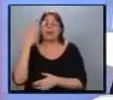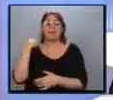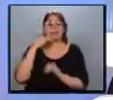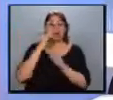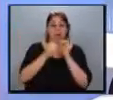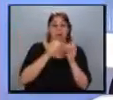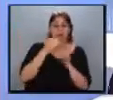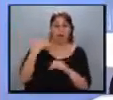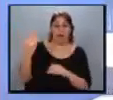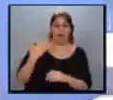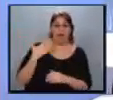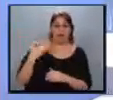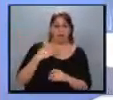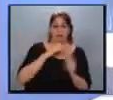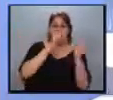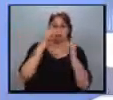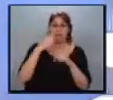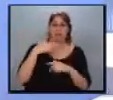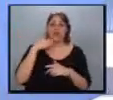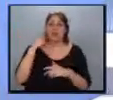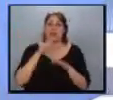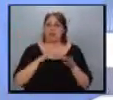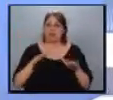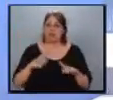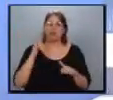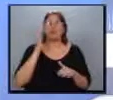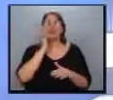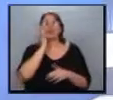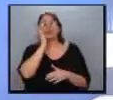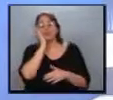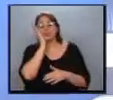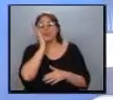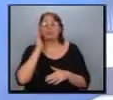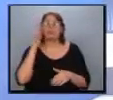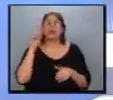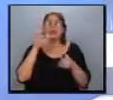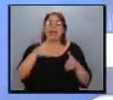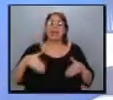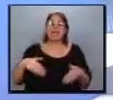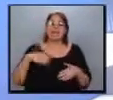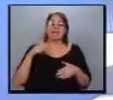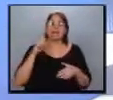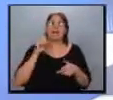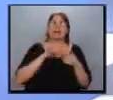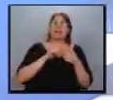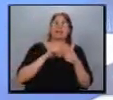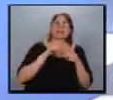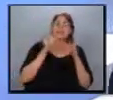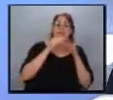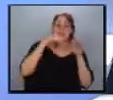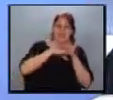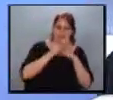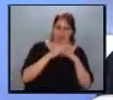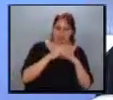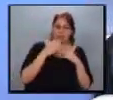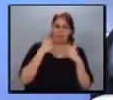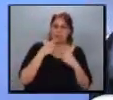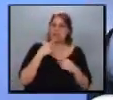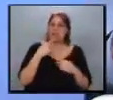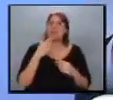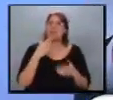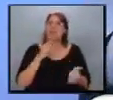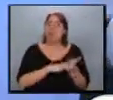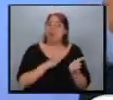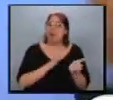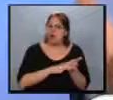mandaron como amenaza fotos de sus hijos durmiendo en la cama, en la casa de ellos, ¿eh? Como para decir, para demostrarle